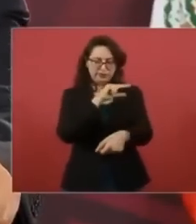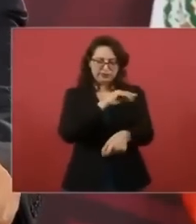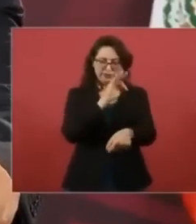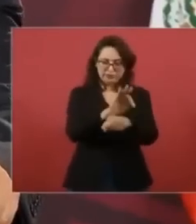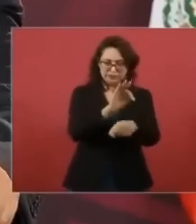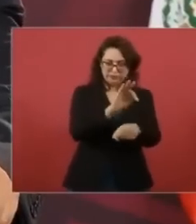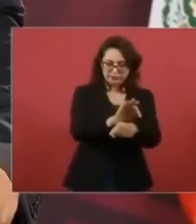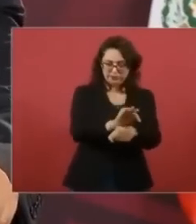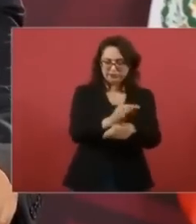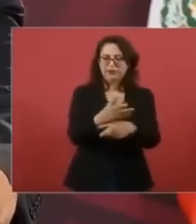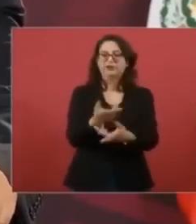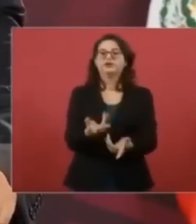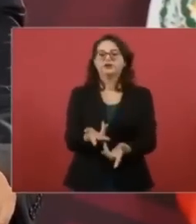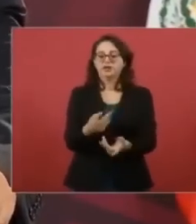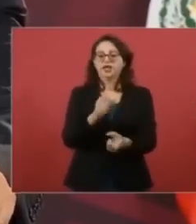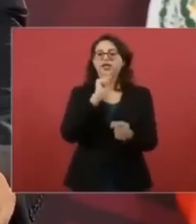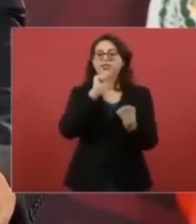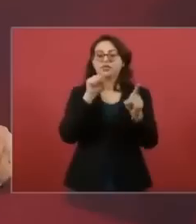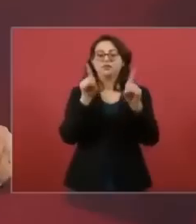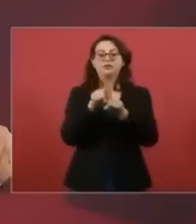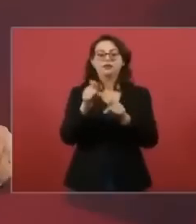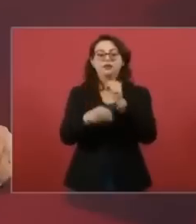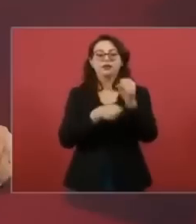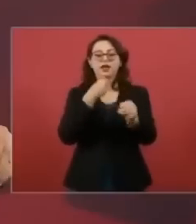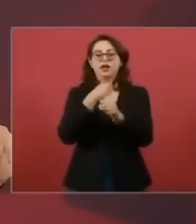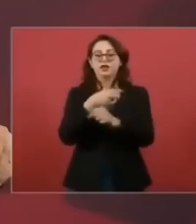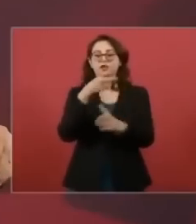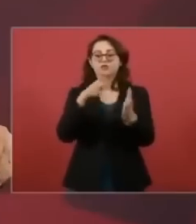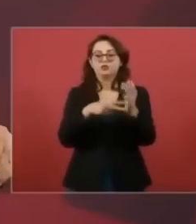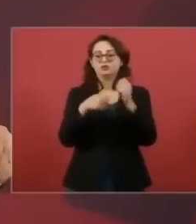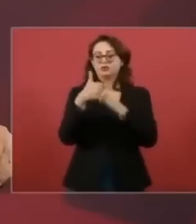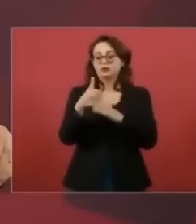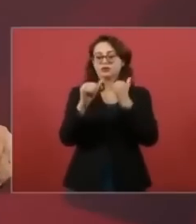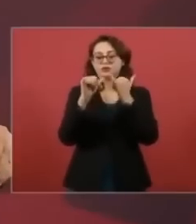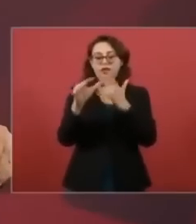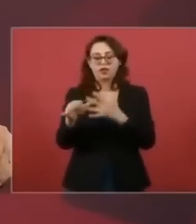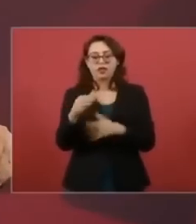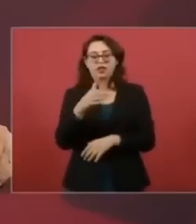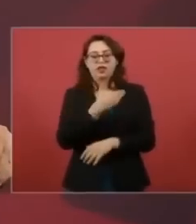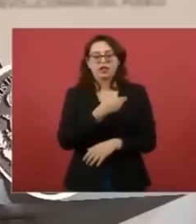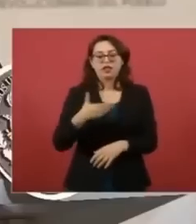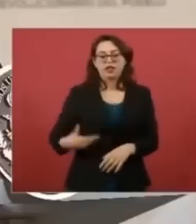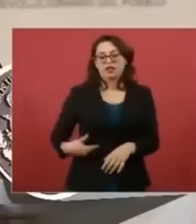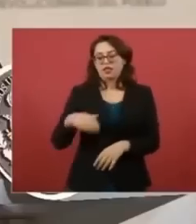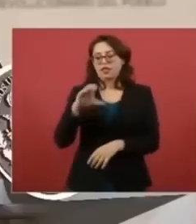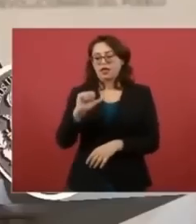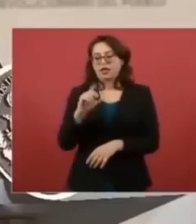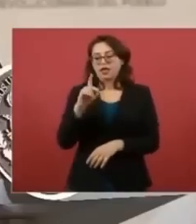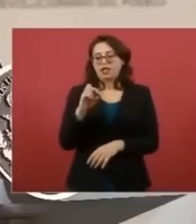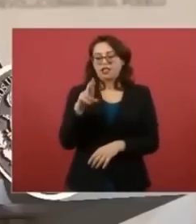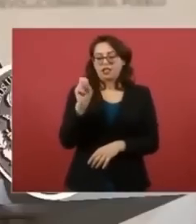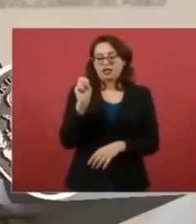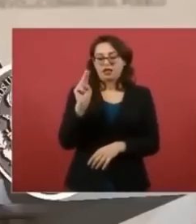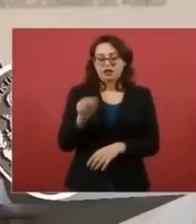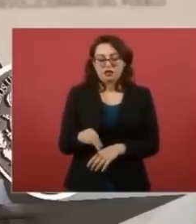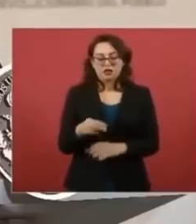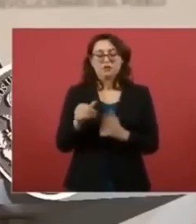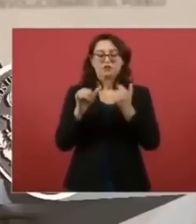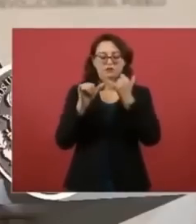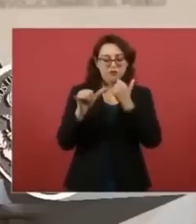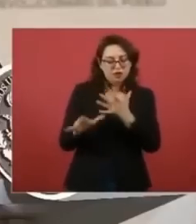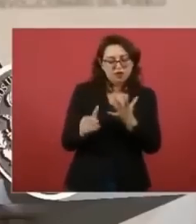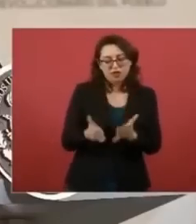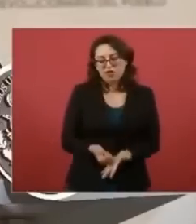Y cuando el fraude del 2006, Calderón les entregó a los que les ayudó, a los que